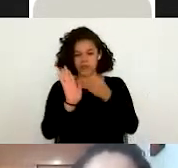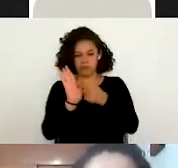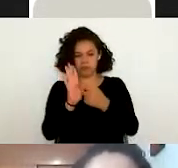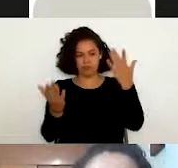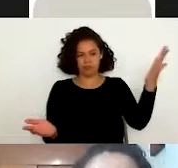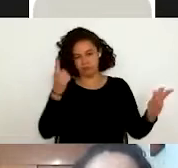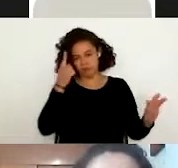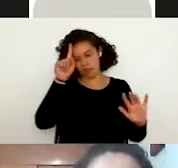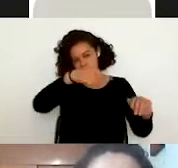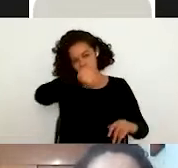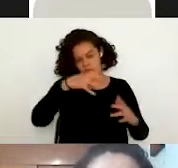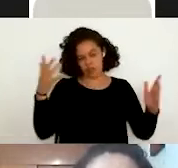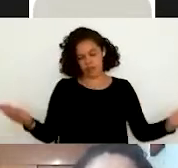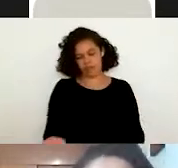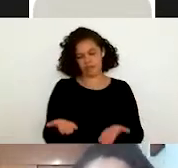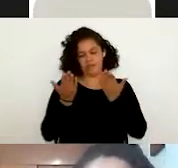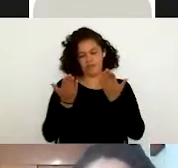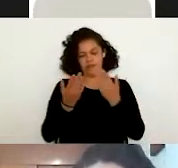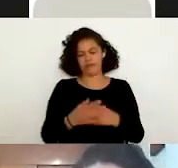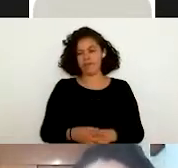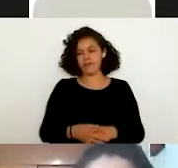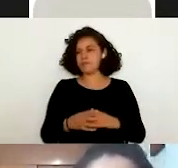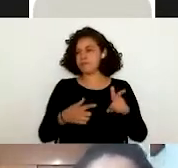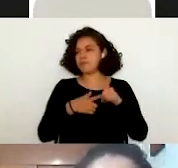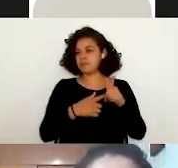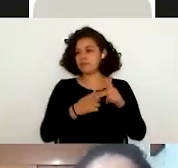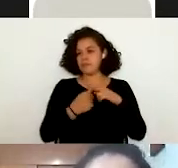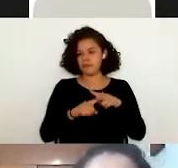Entonces, sin más, vamos a comenzar.